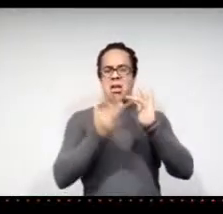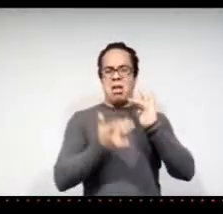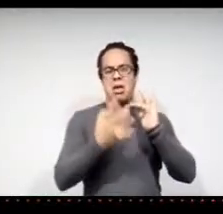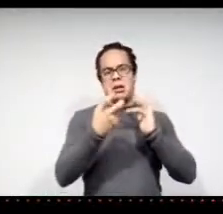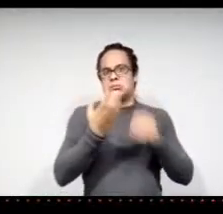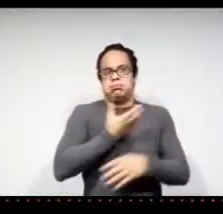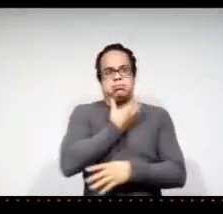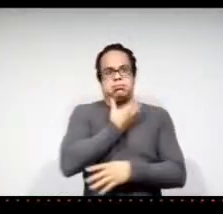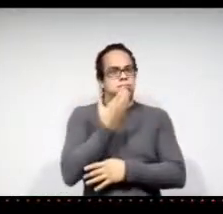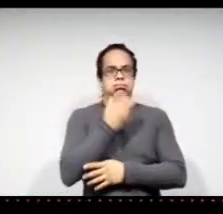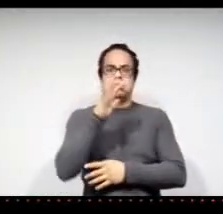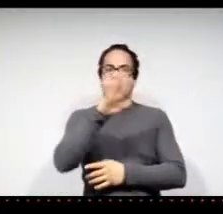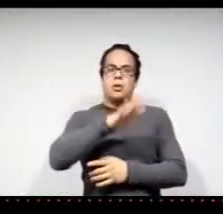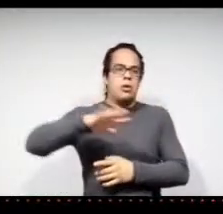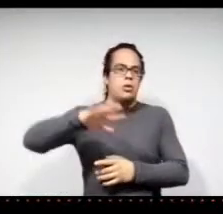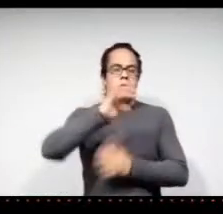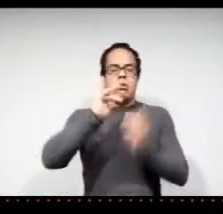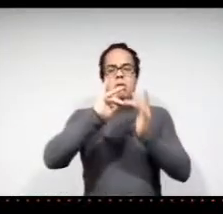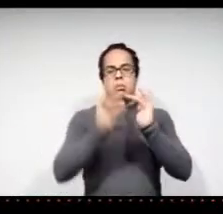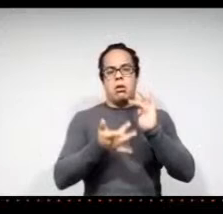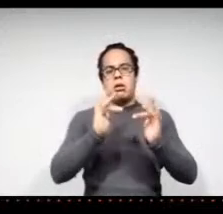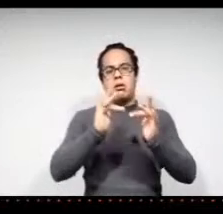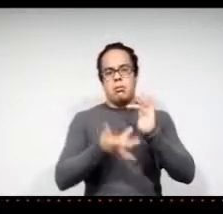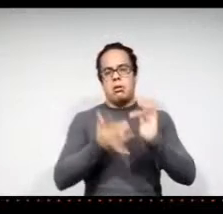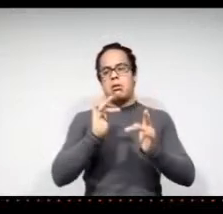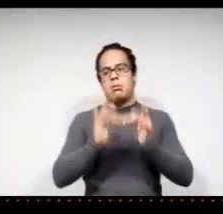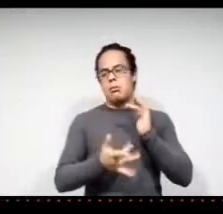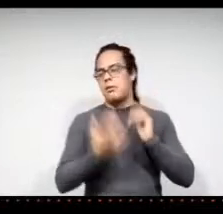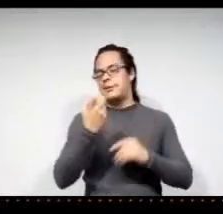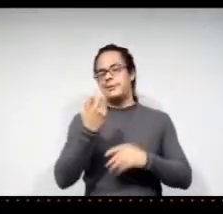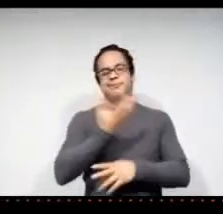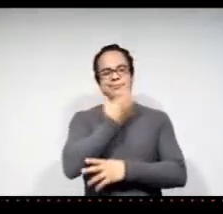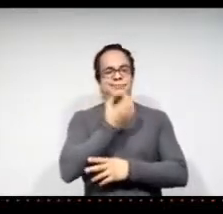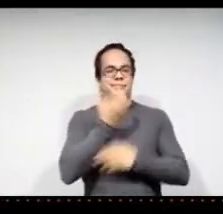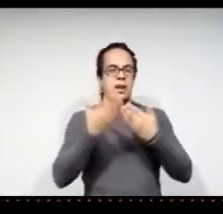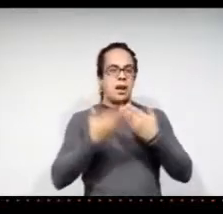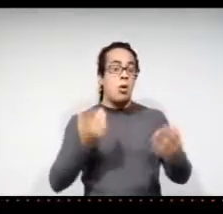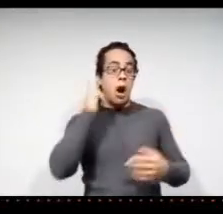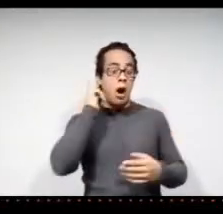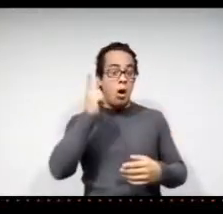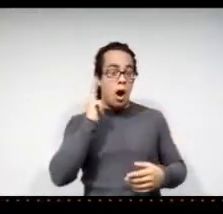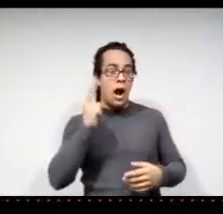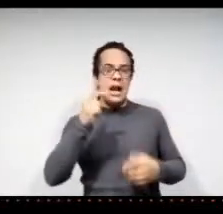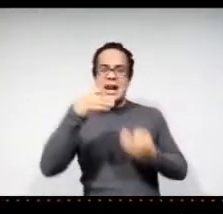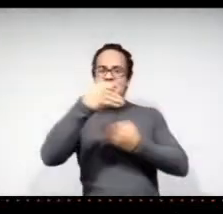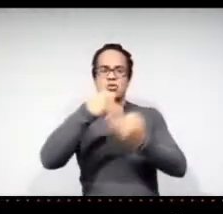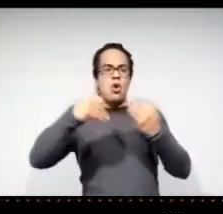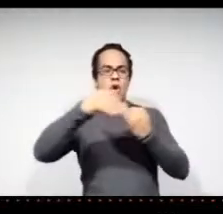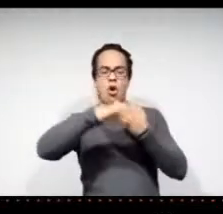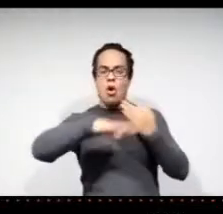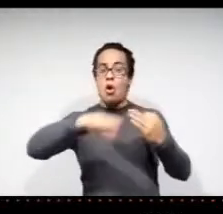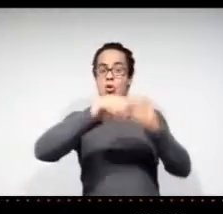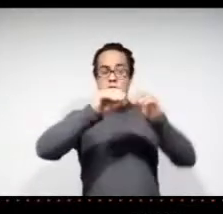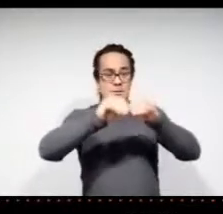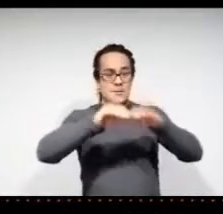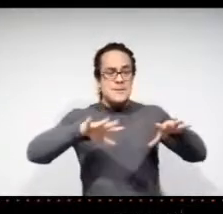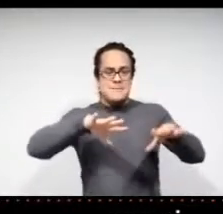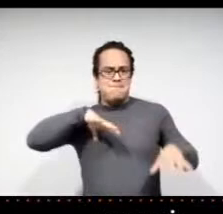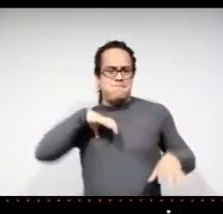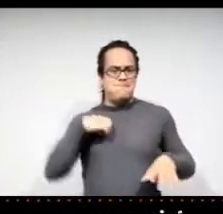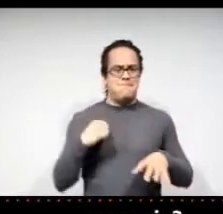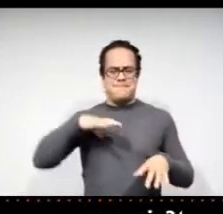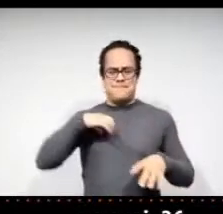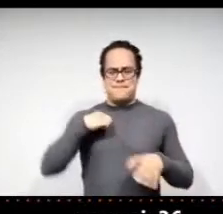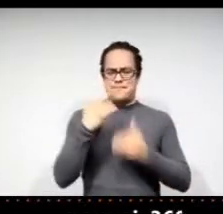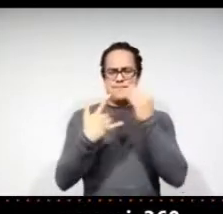nuestro de cada día, ¿no? Ojalá ahorita que estamos haciendo todos nuestro mejor esfuerzo por